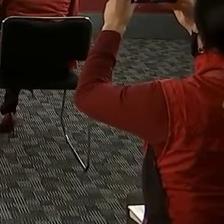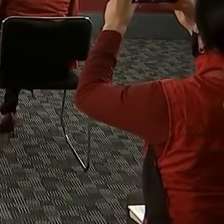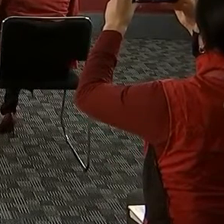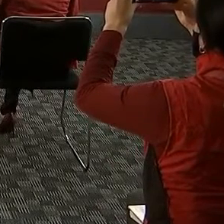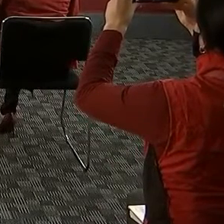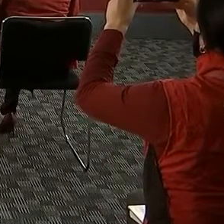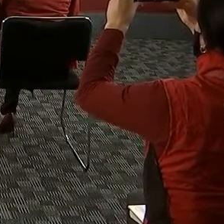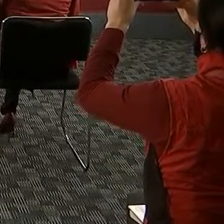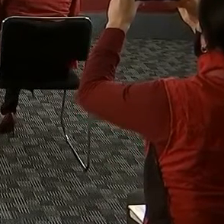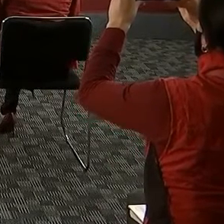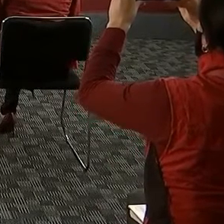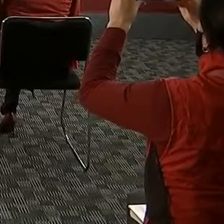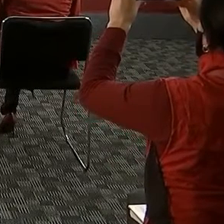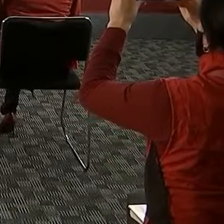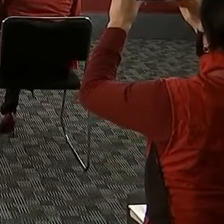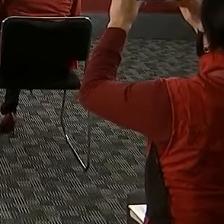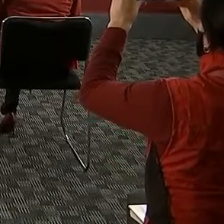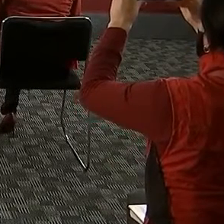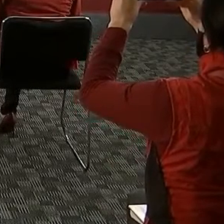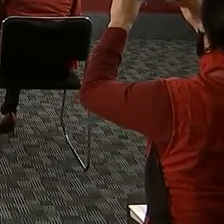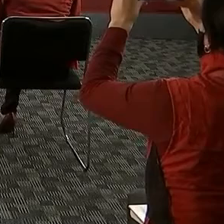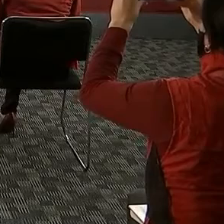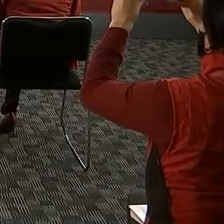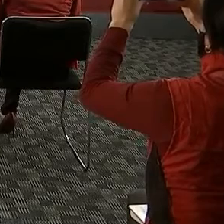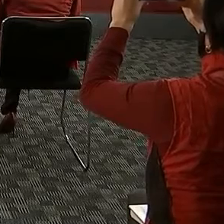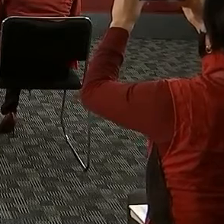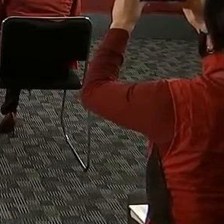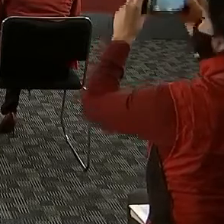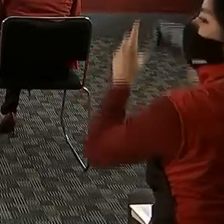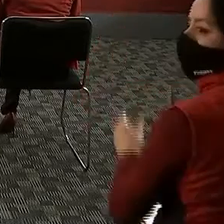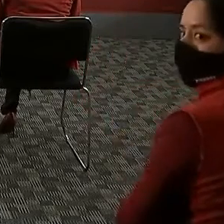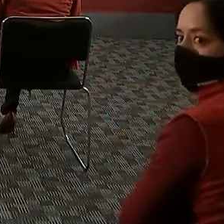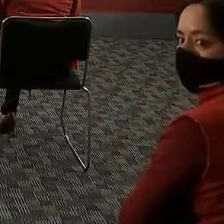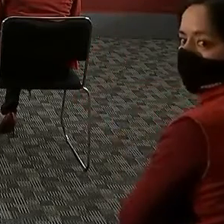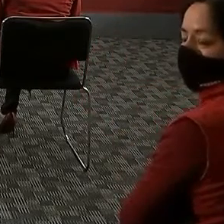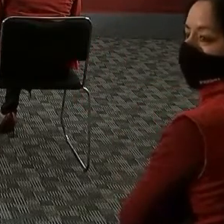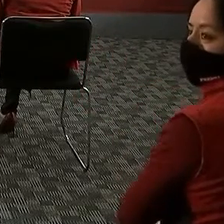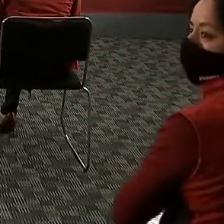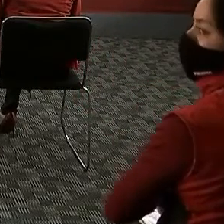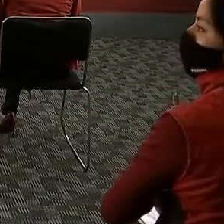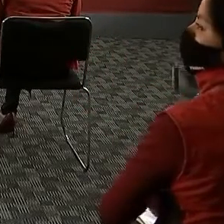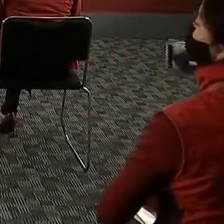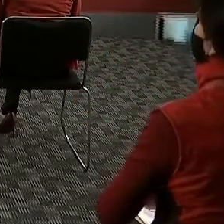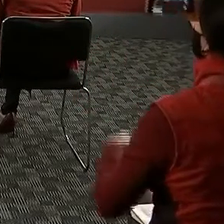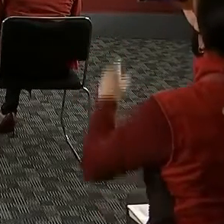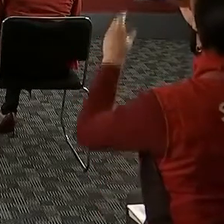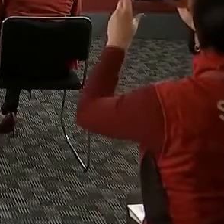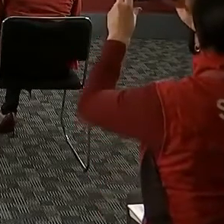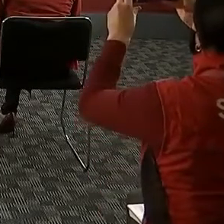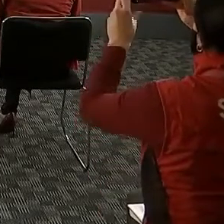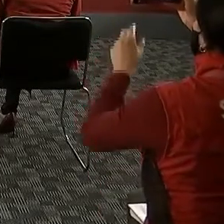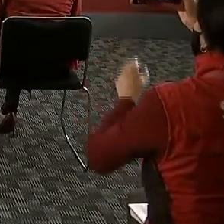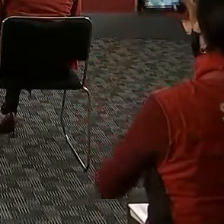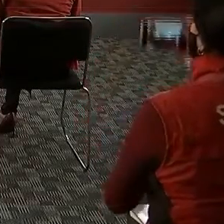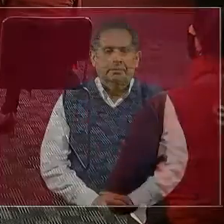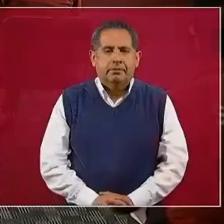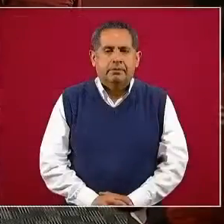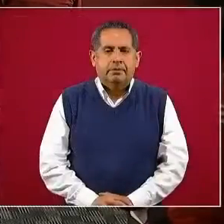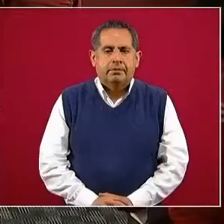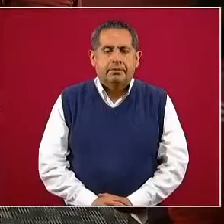Con el sistema semáforo podremos reactivar nuestra economía y seguir cuidándonos en la nueva normalidad. Conoce cómo funciona cada